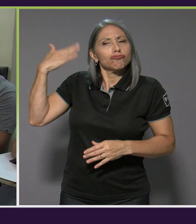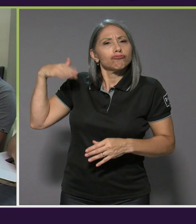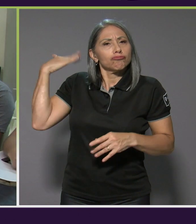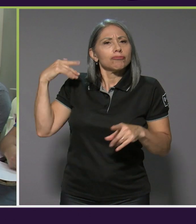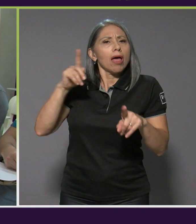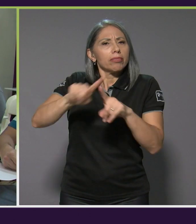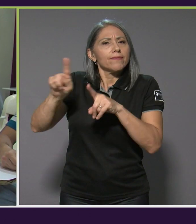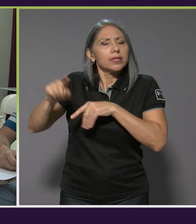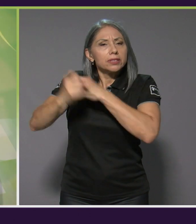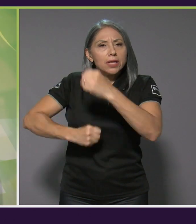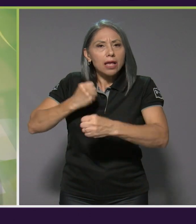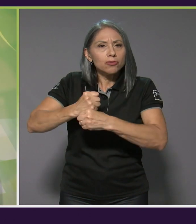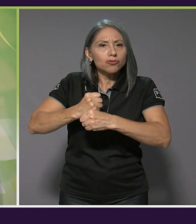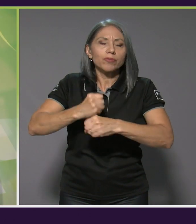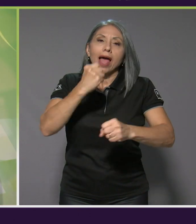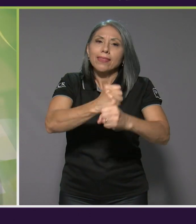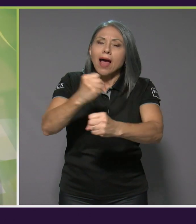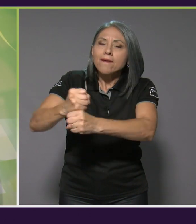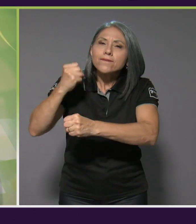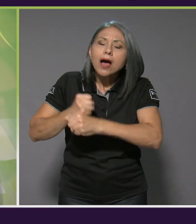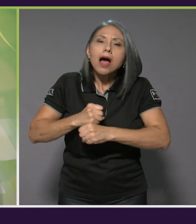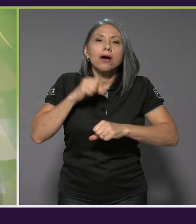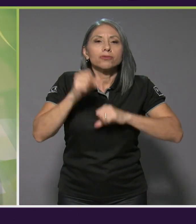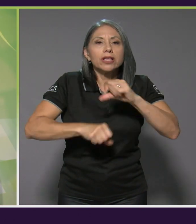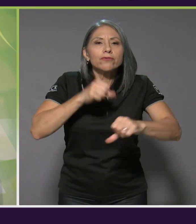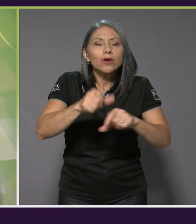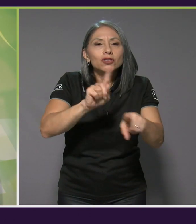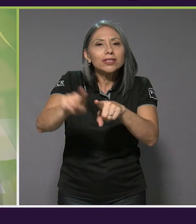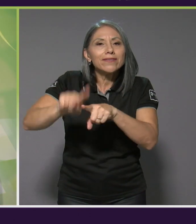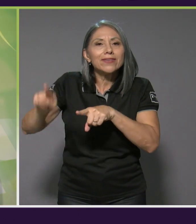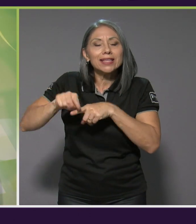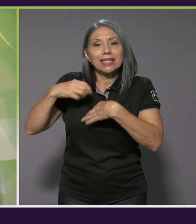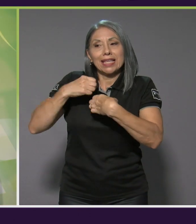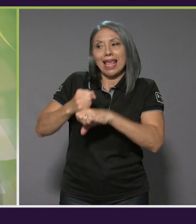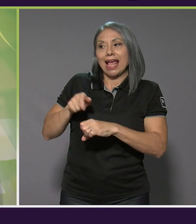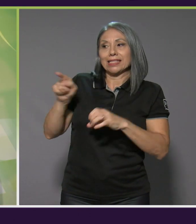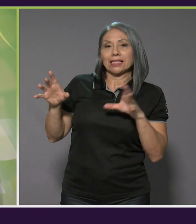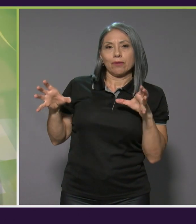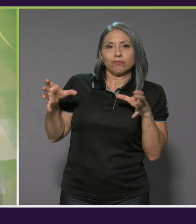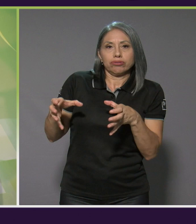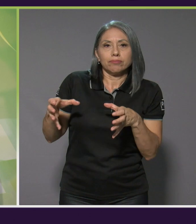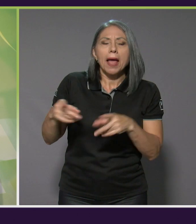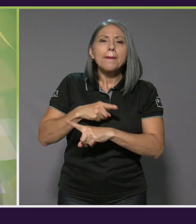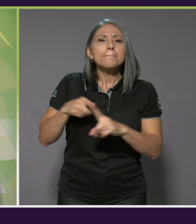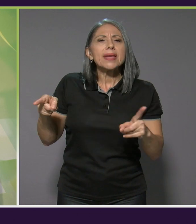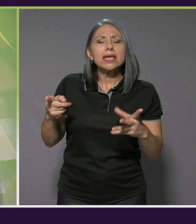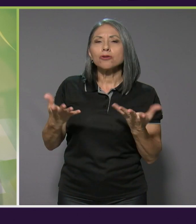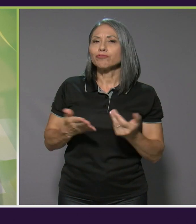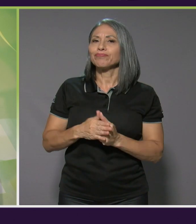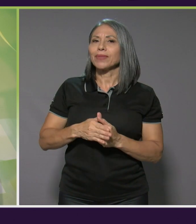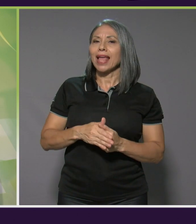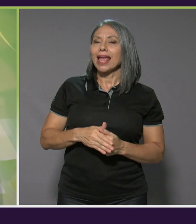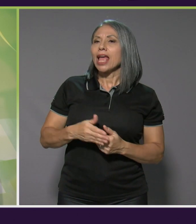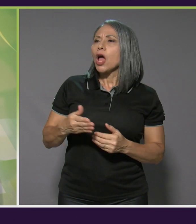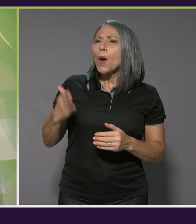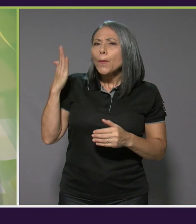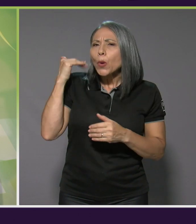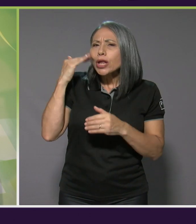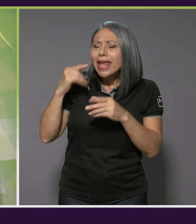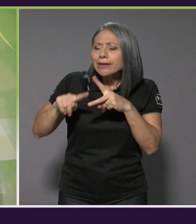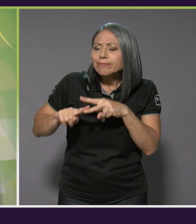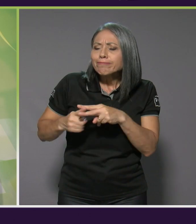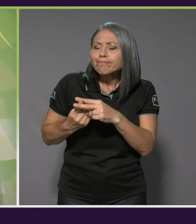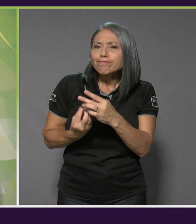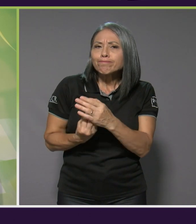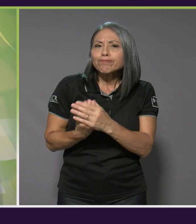de trabajos y esfuerzos en esta misma línea que realiza ONEI, pero cuéntenos cuál es la necesidad de la cual surgió, ¿verdad?, por qué